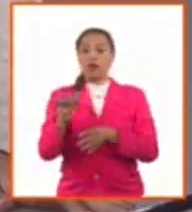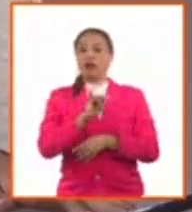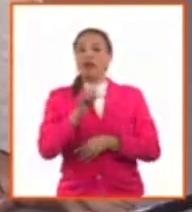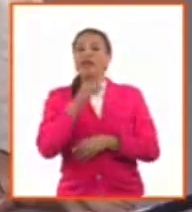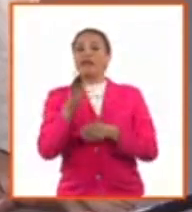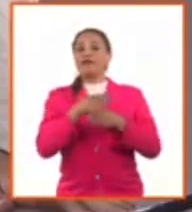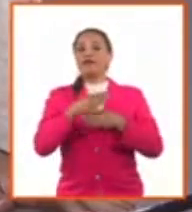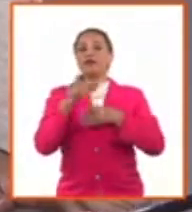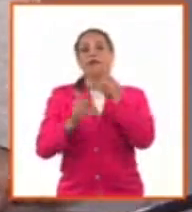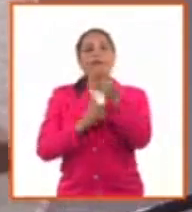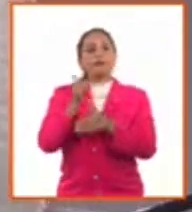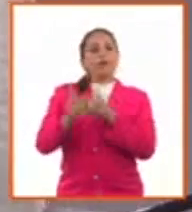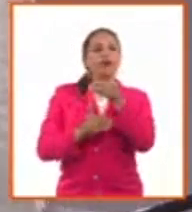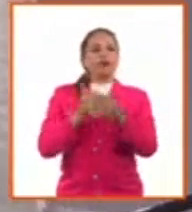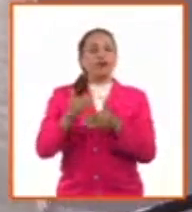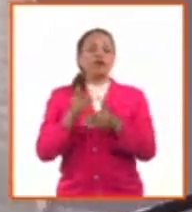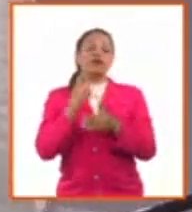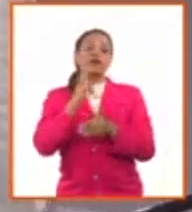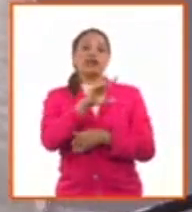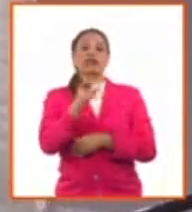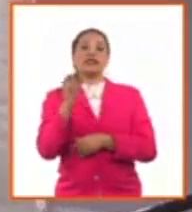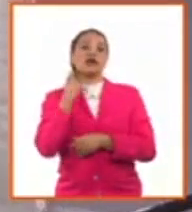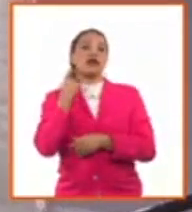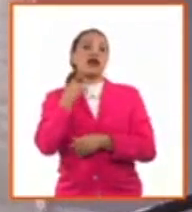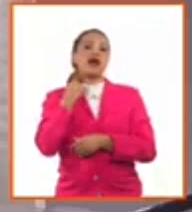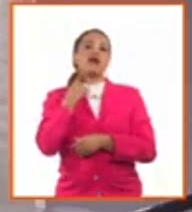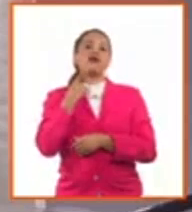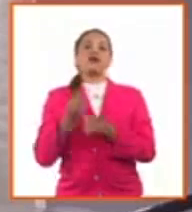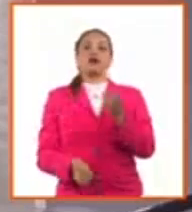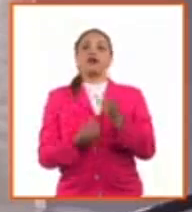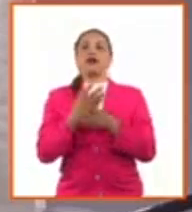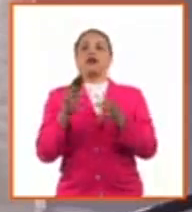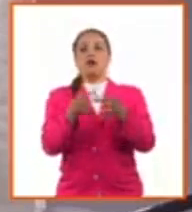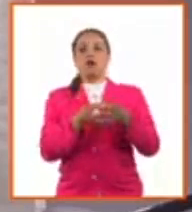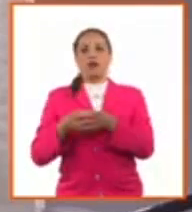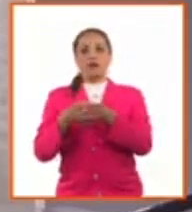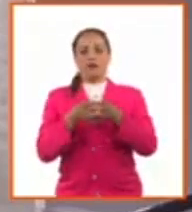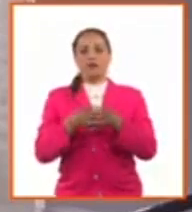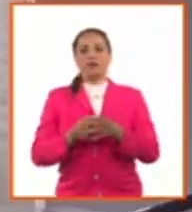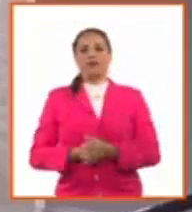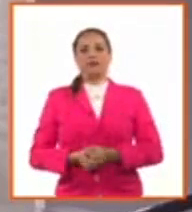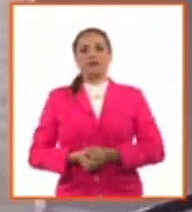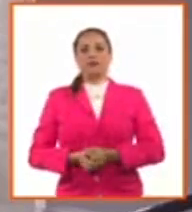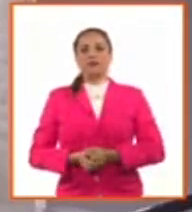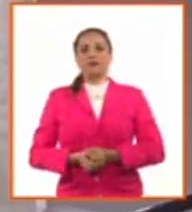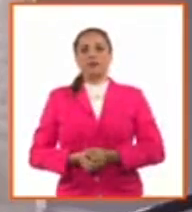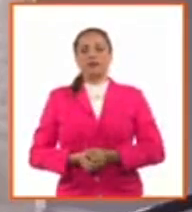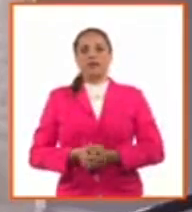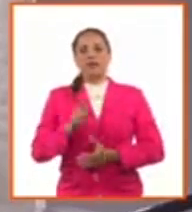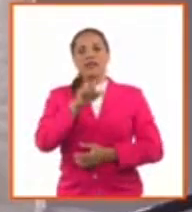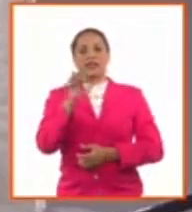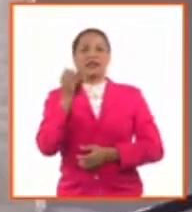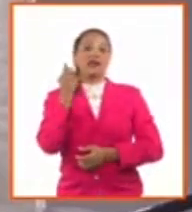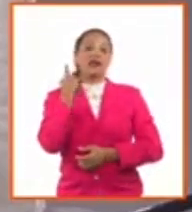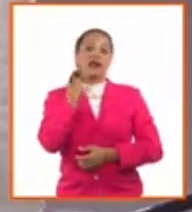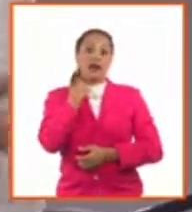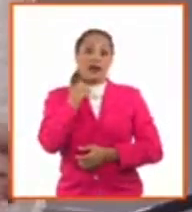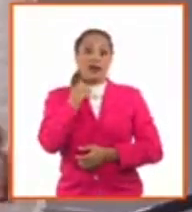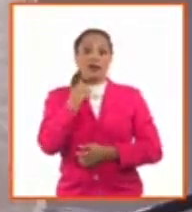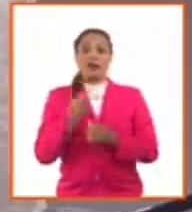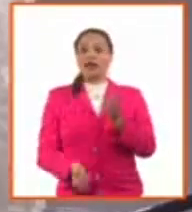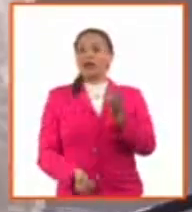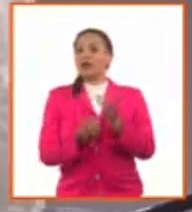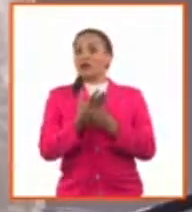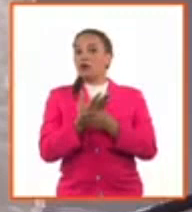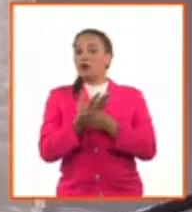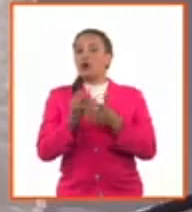principales procesos que vive nuestra centenaria organización. Este centenario de la FEU, con su congreso,